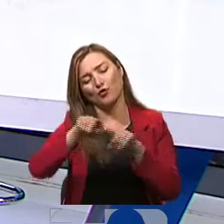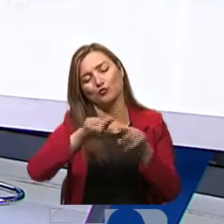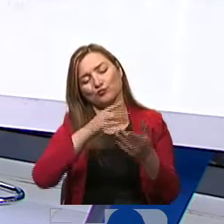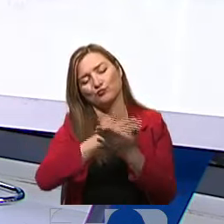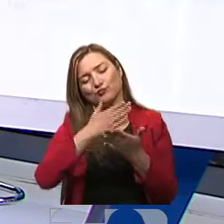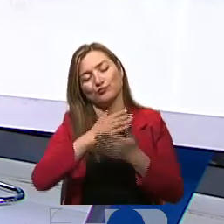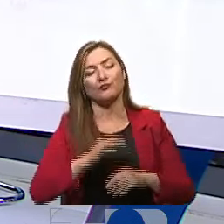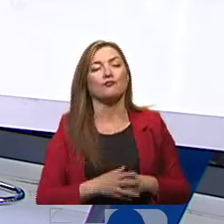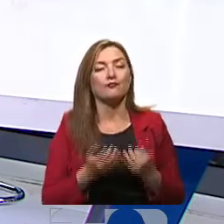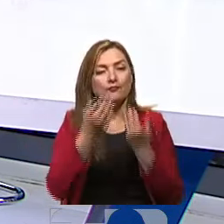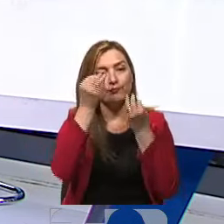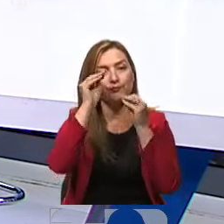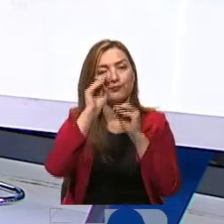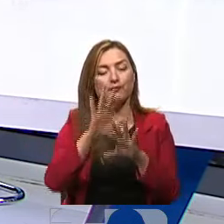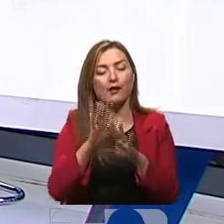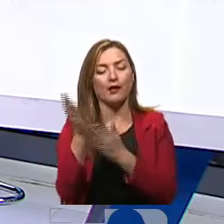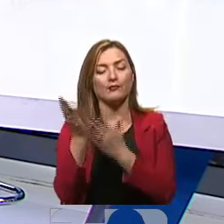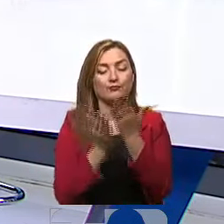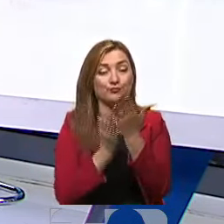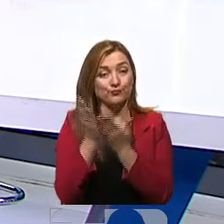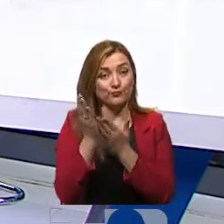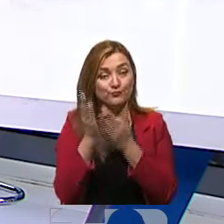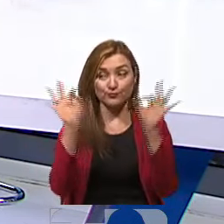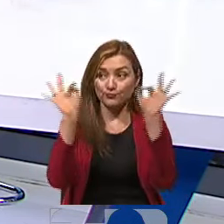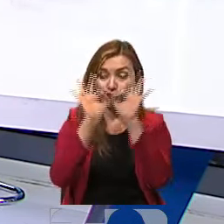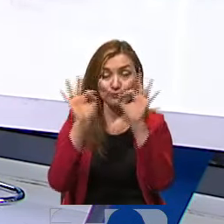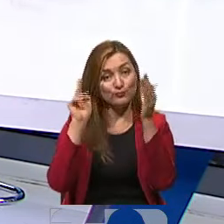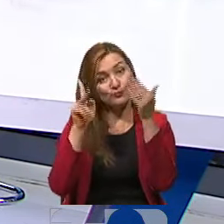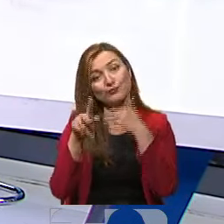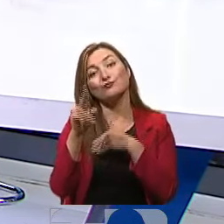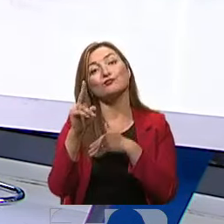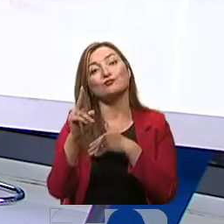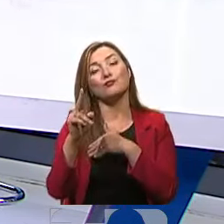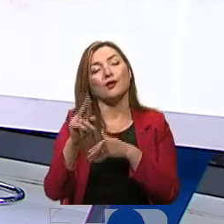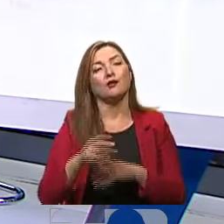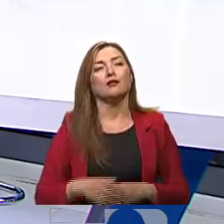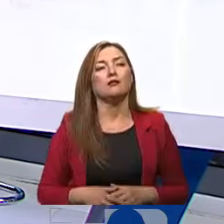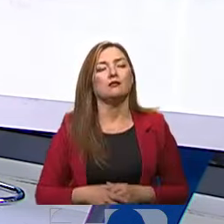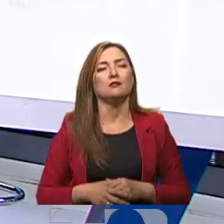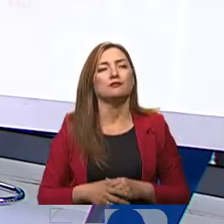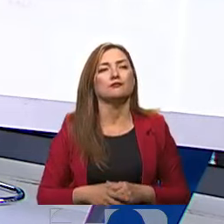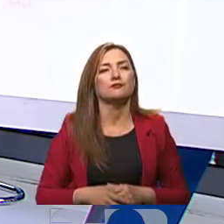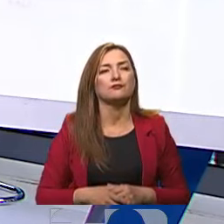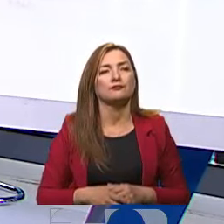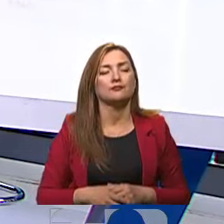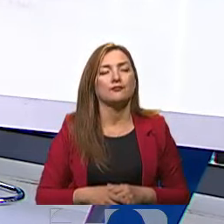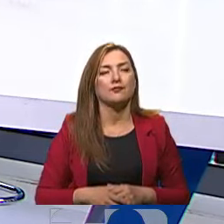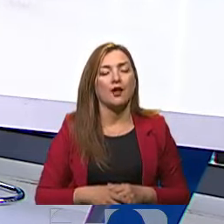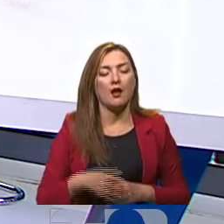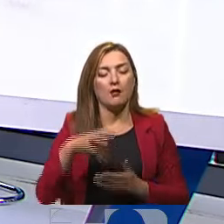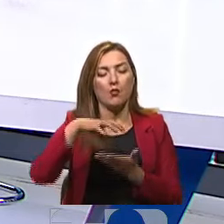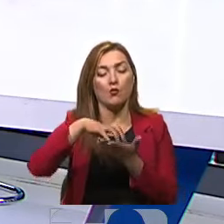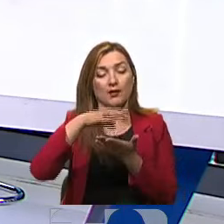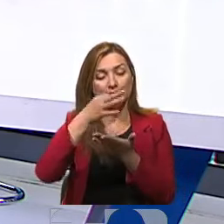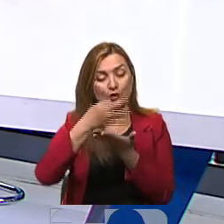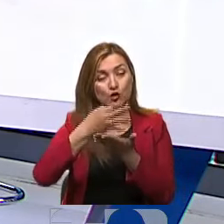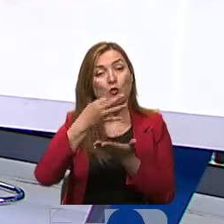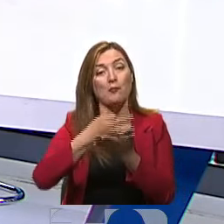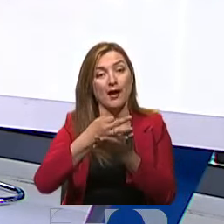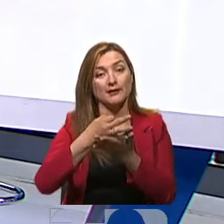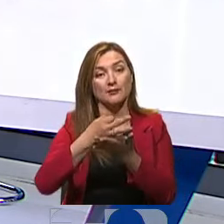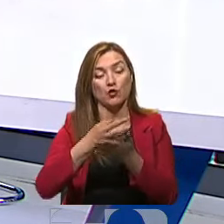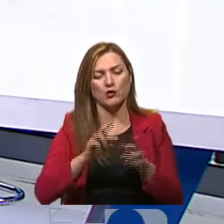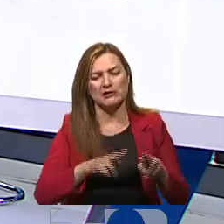y tenemos que contarles que la suspensión del servicio de energía eléctrica en el subtrópico de la provincia de Cotopaxi por el desbordamiento del